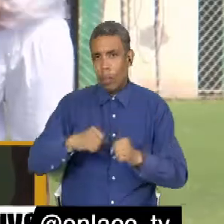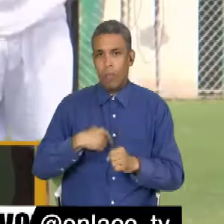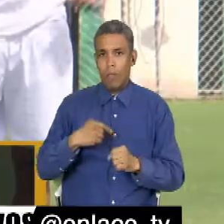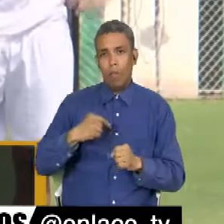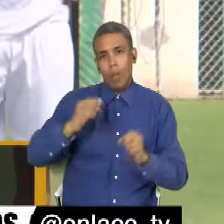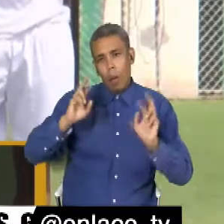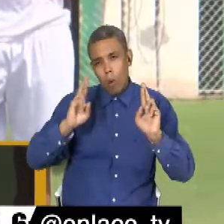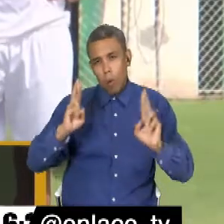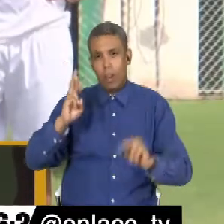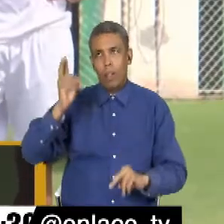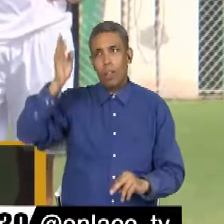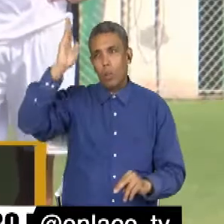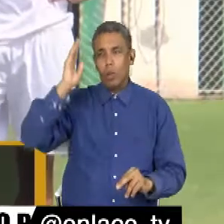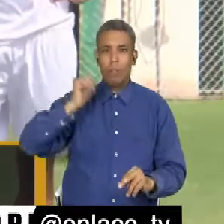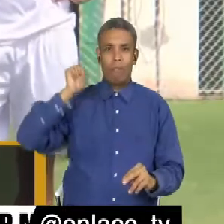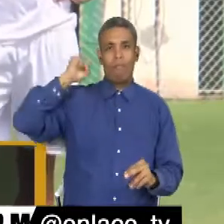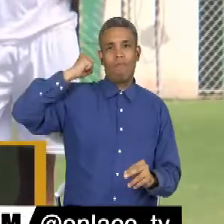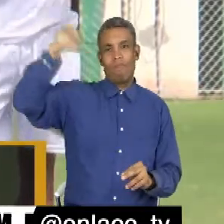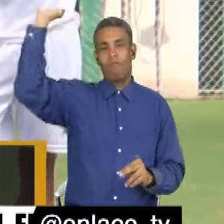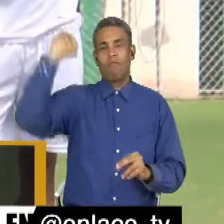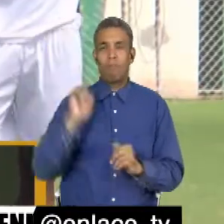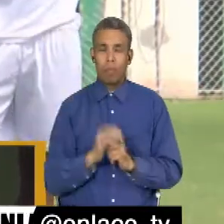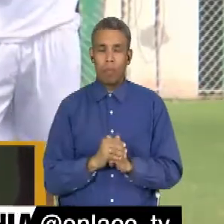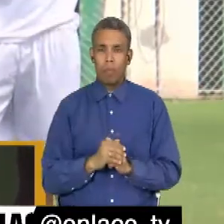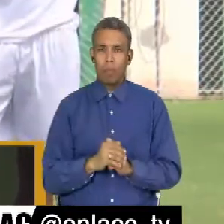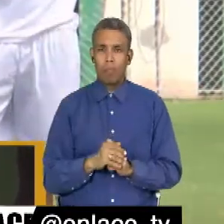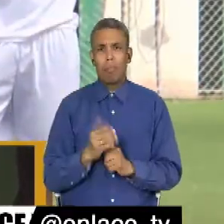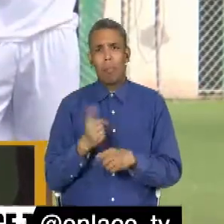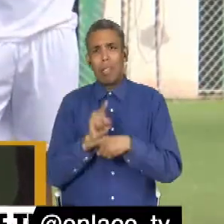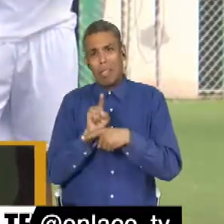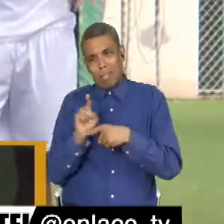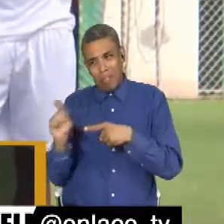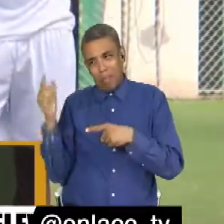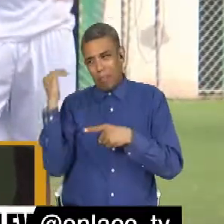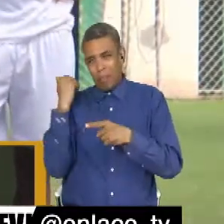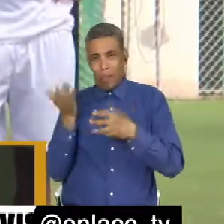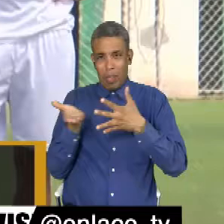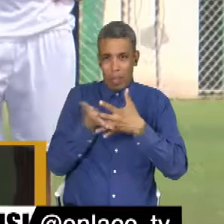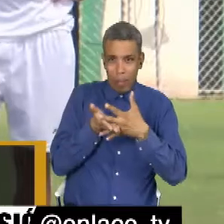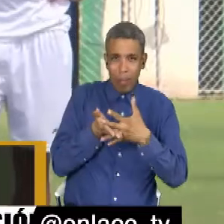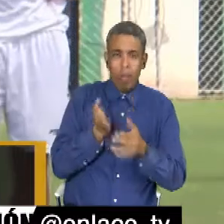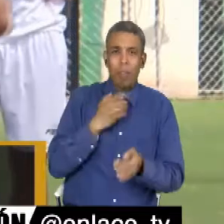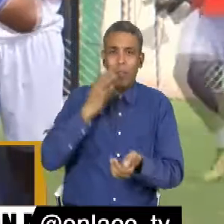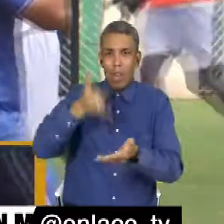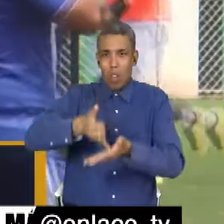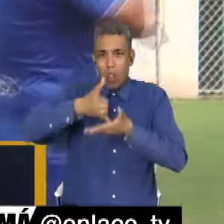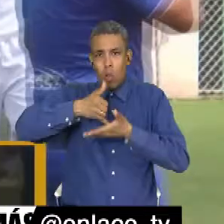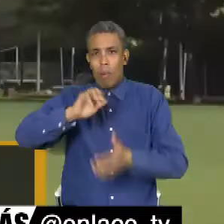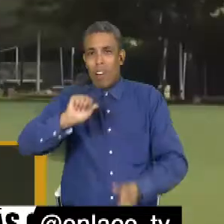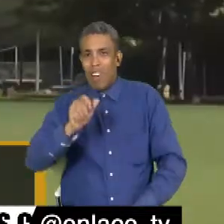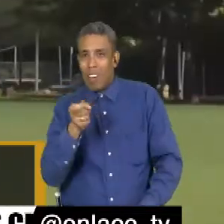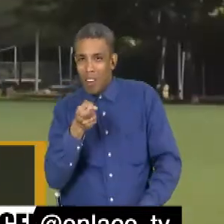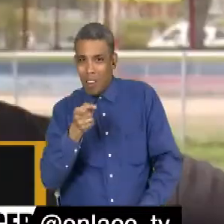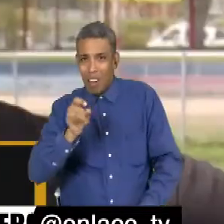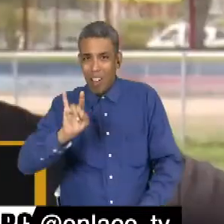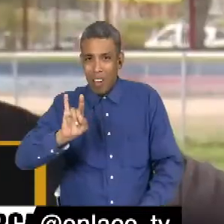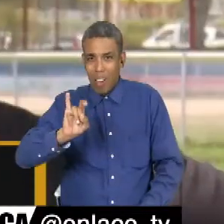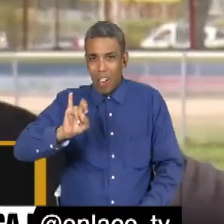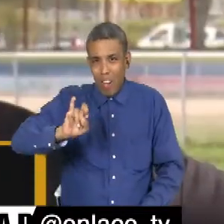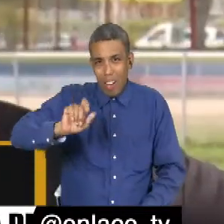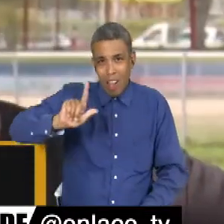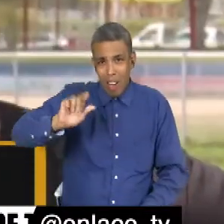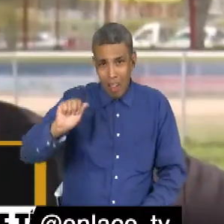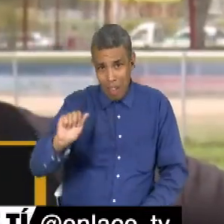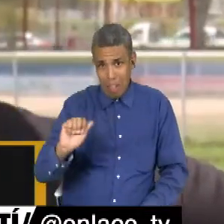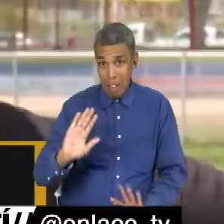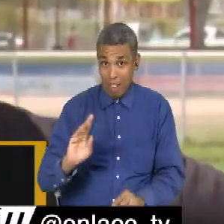victoria. Partidos muy seguidos, hemos jugado Copa entre semana. Pero bien, mentalizado de que en la liga tenemos que darlo todo, y en Copa dimos